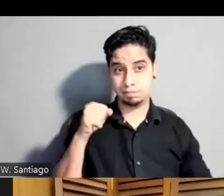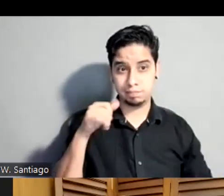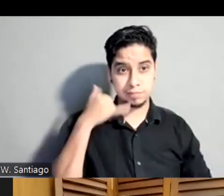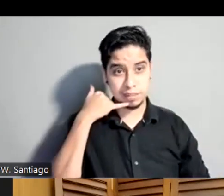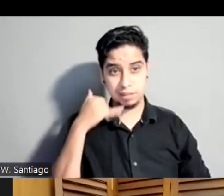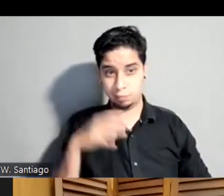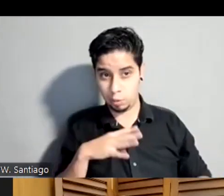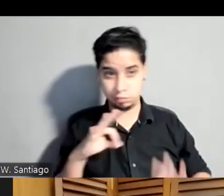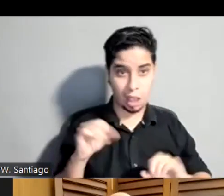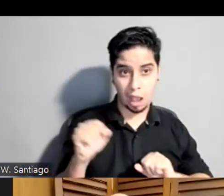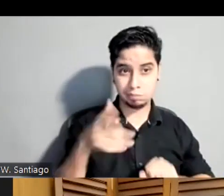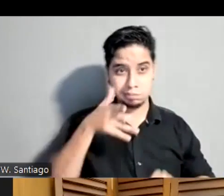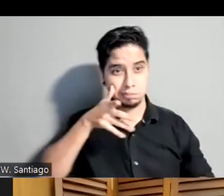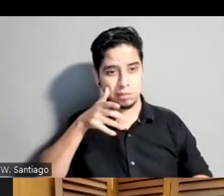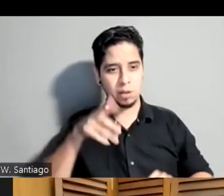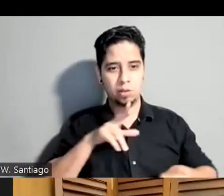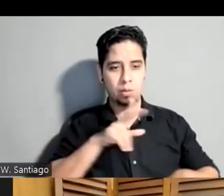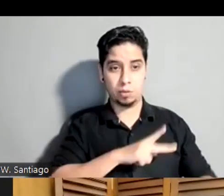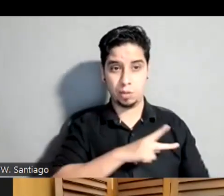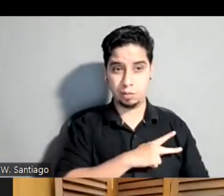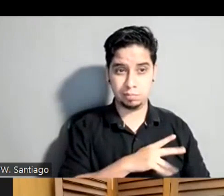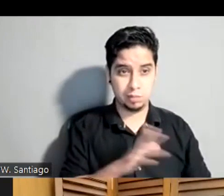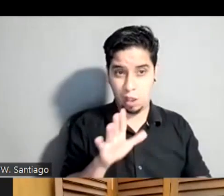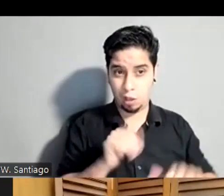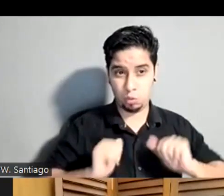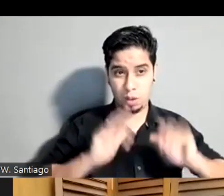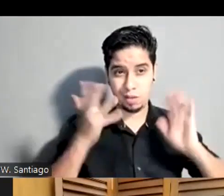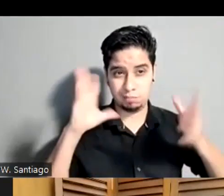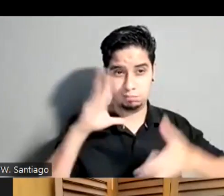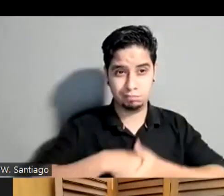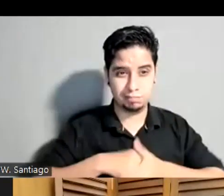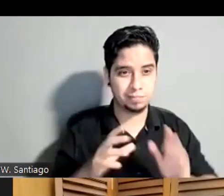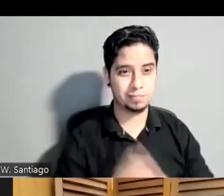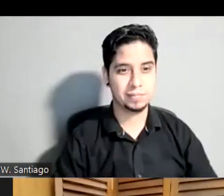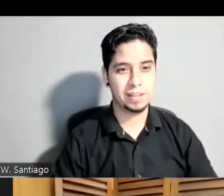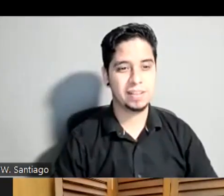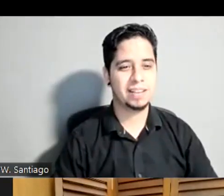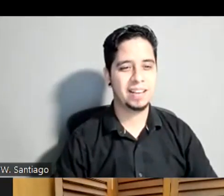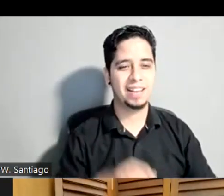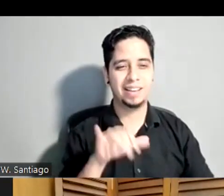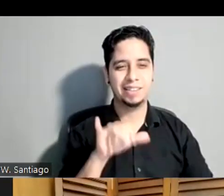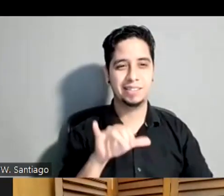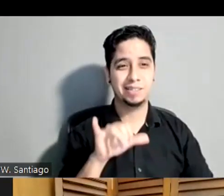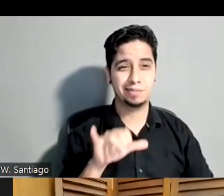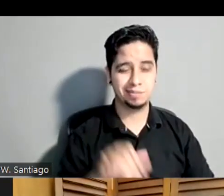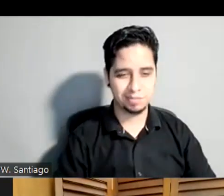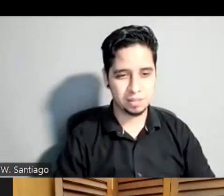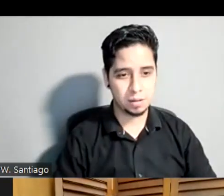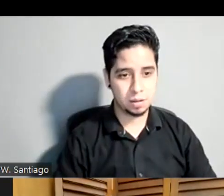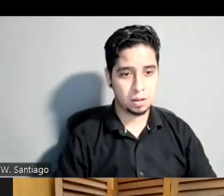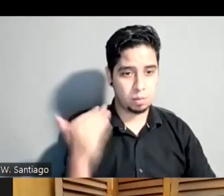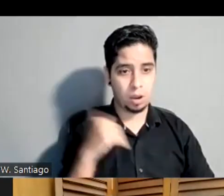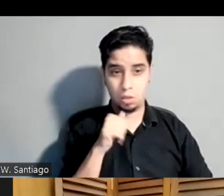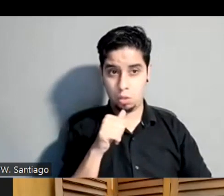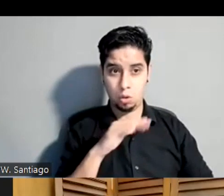cómo no, sí. Así que eso hay que actuar. Hay que actuar. ¿Un personaje más? Claro, porque no todos los días tú